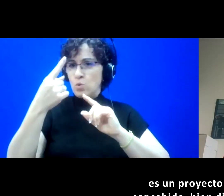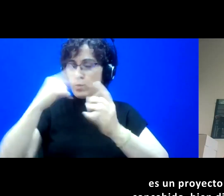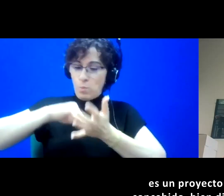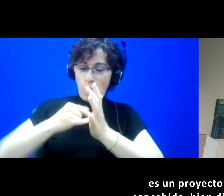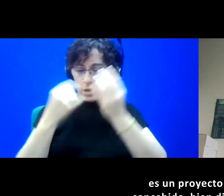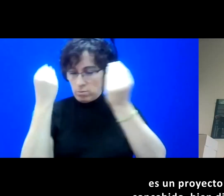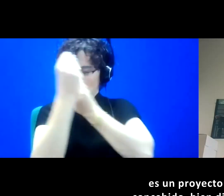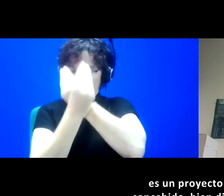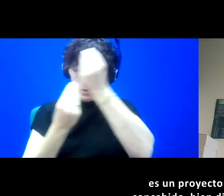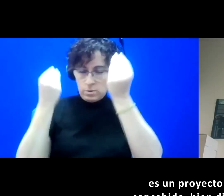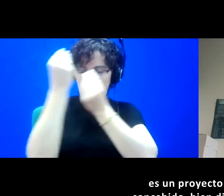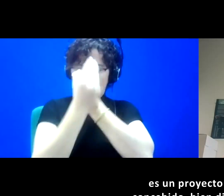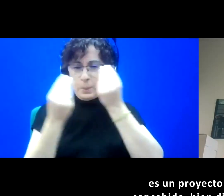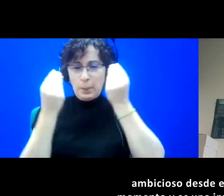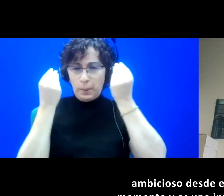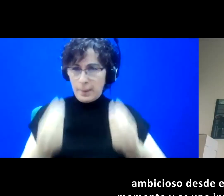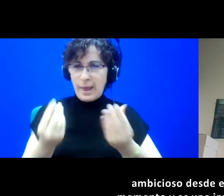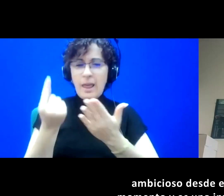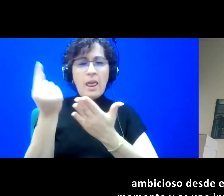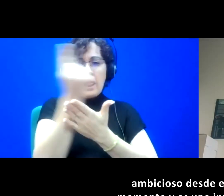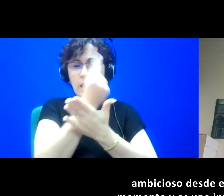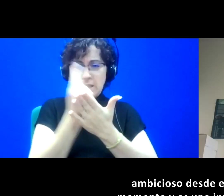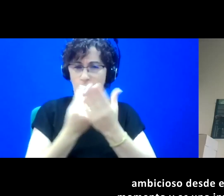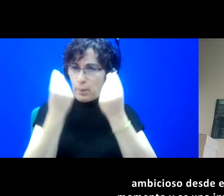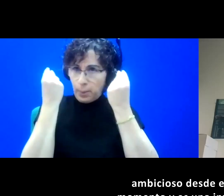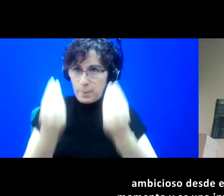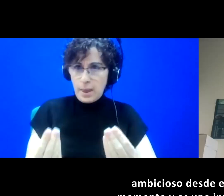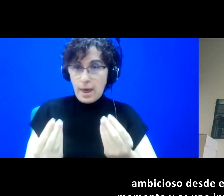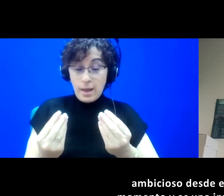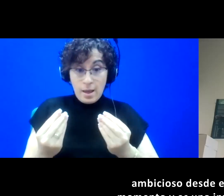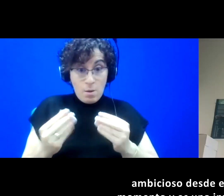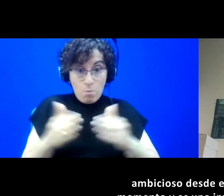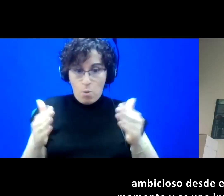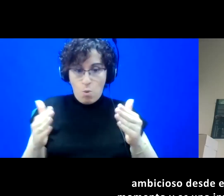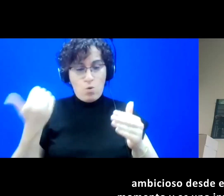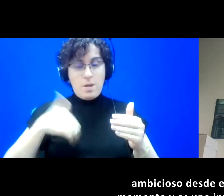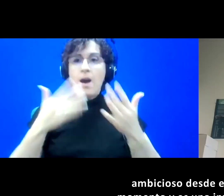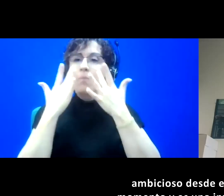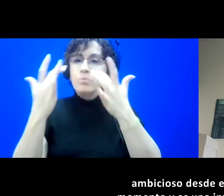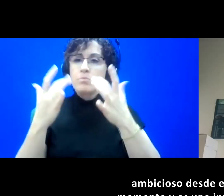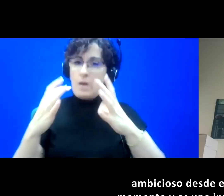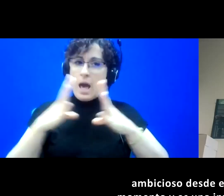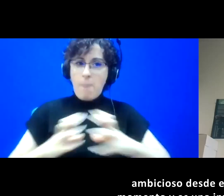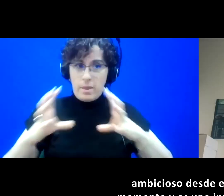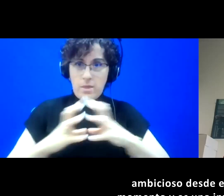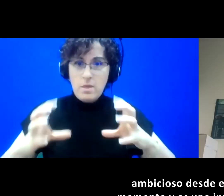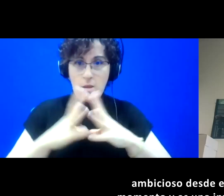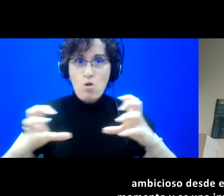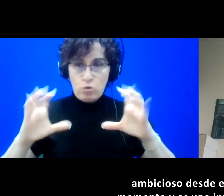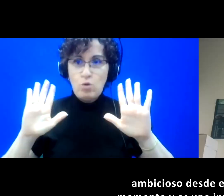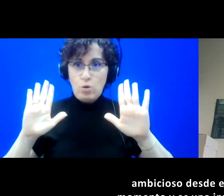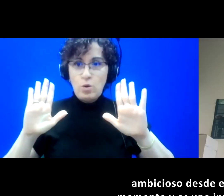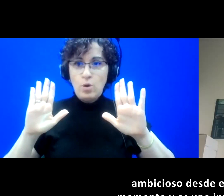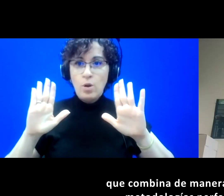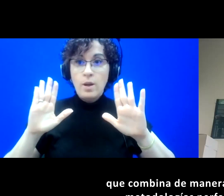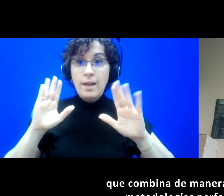bien diseñado, ambicioso desde el primer momento y es una investigación